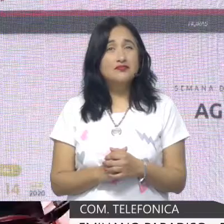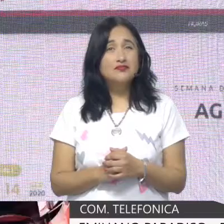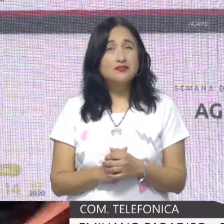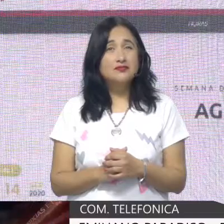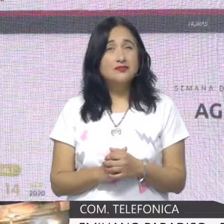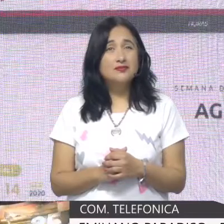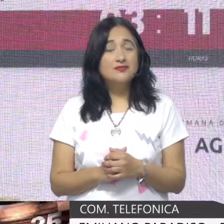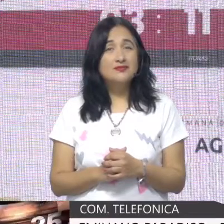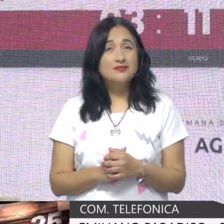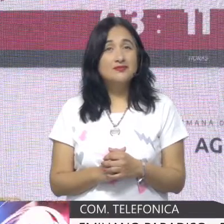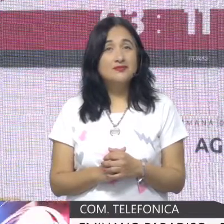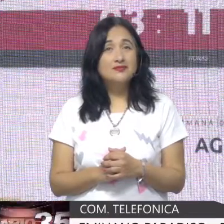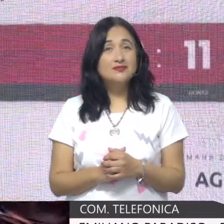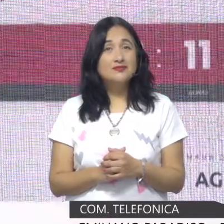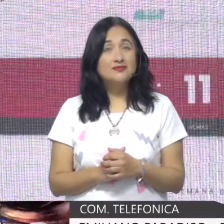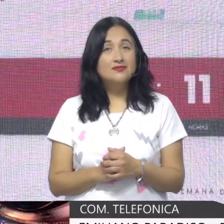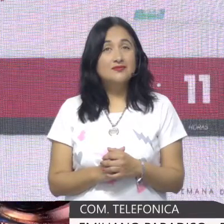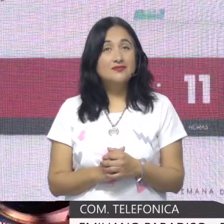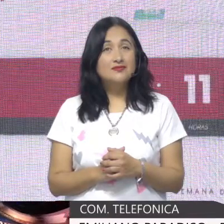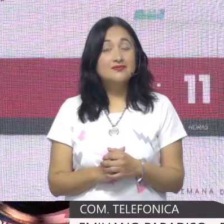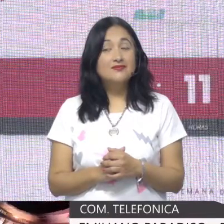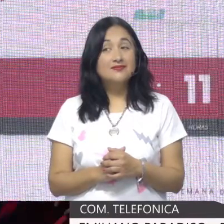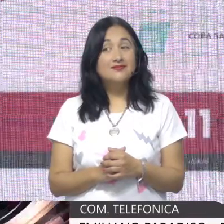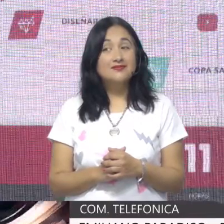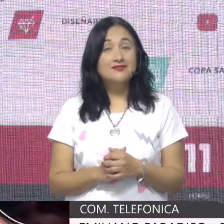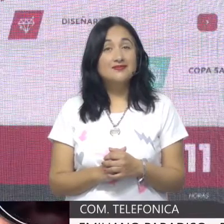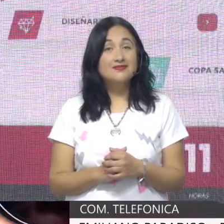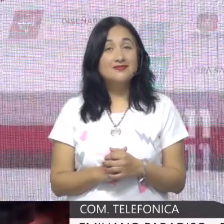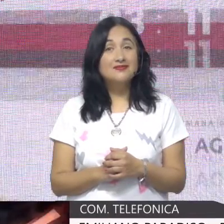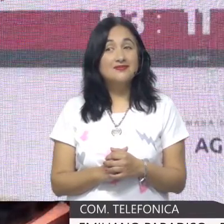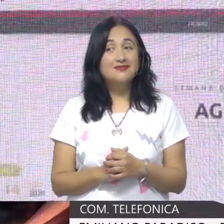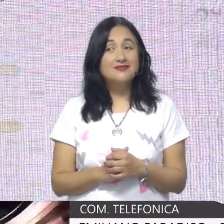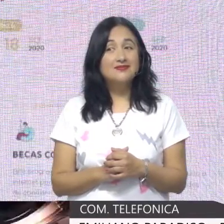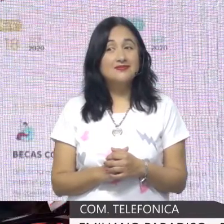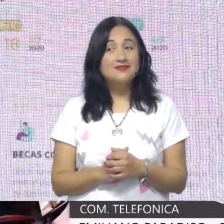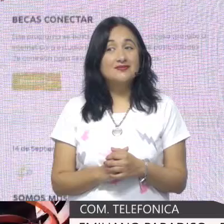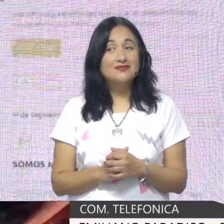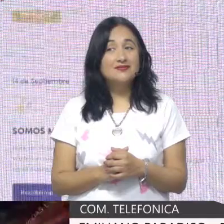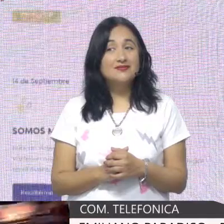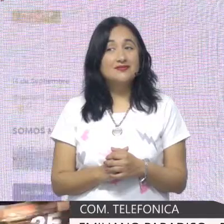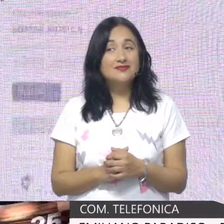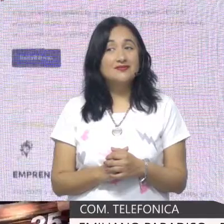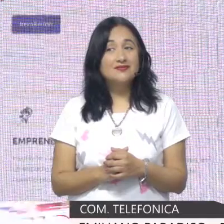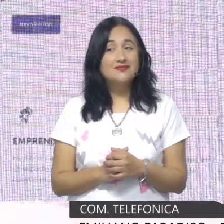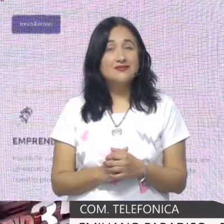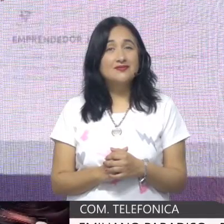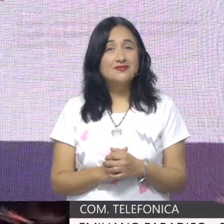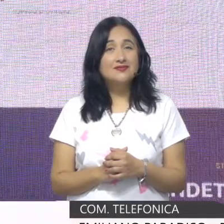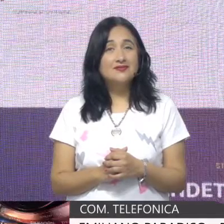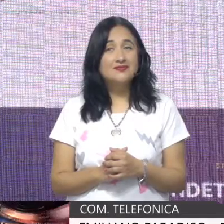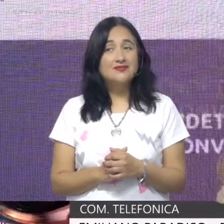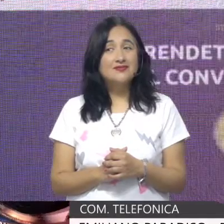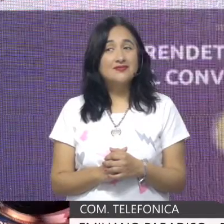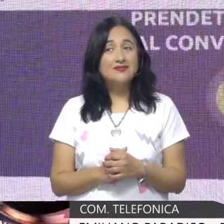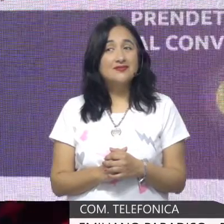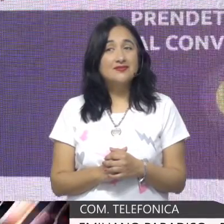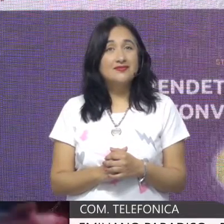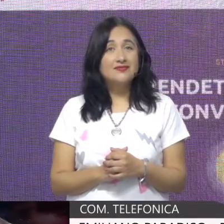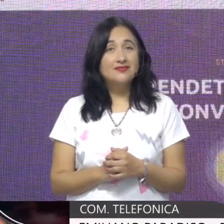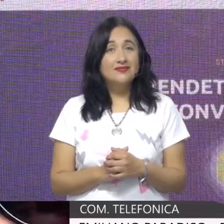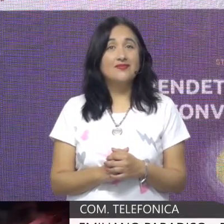Juventudes y sale un play grandote, ahí lo pueden apretar y a partir de ahí cada horario que tengamos transmisión en vivo se va a hacer vía